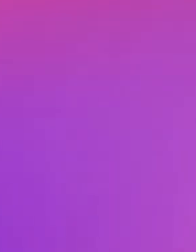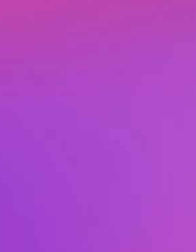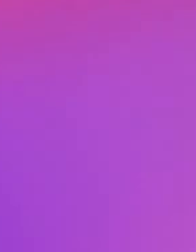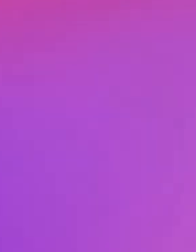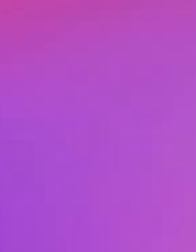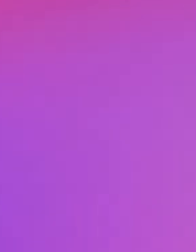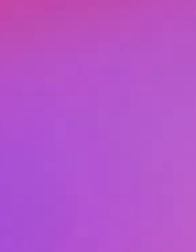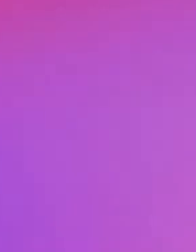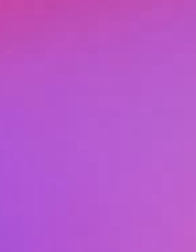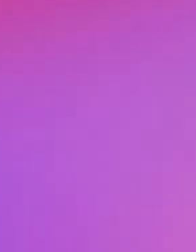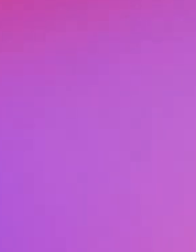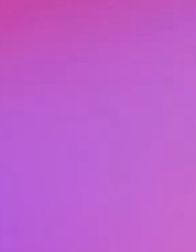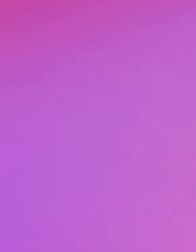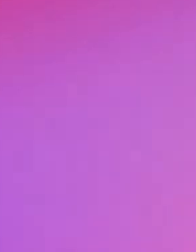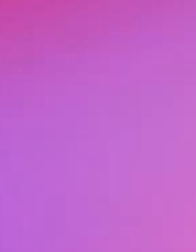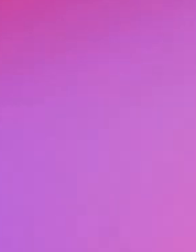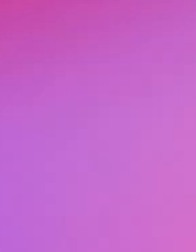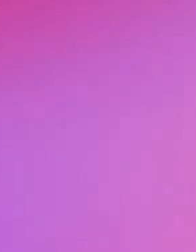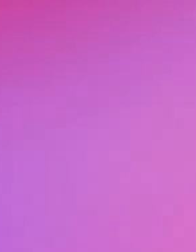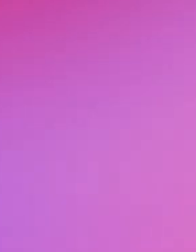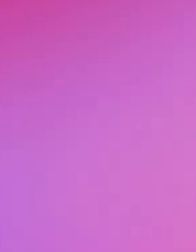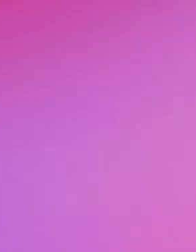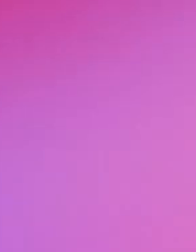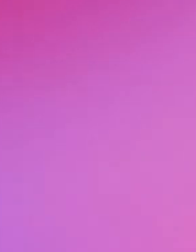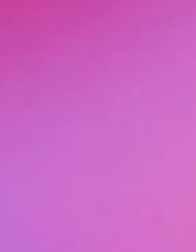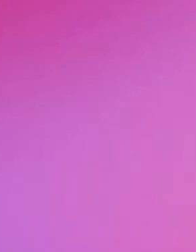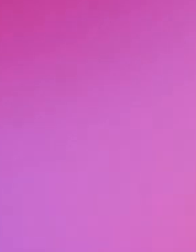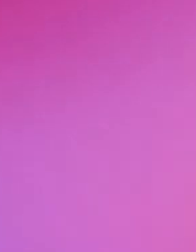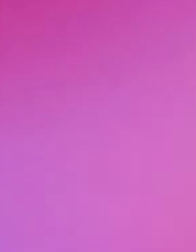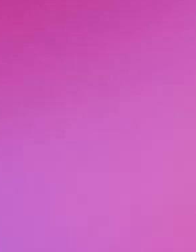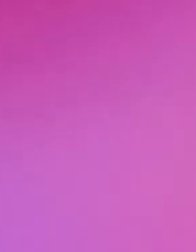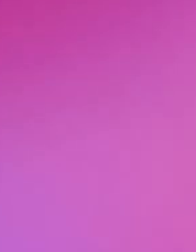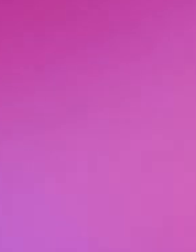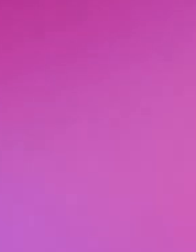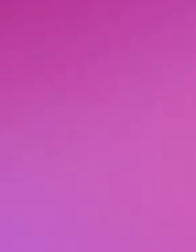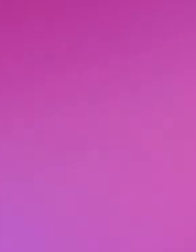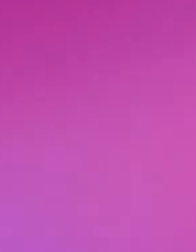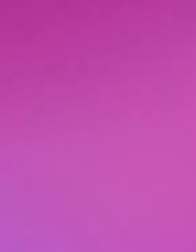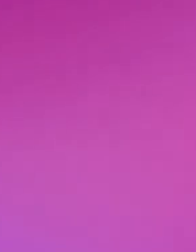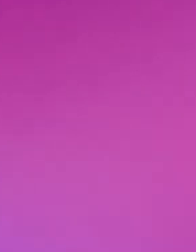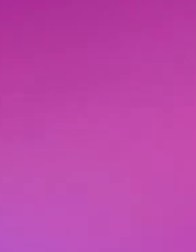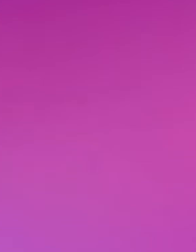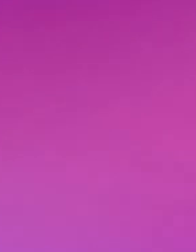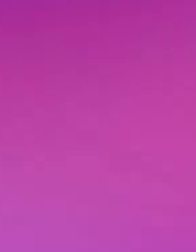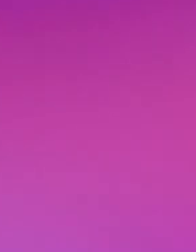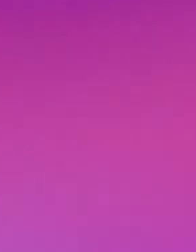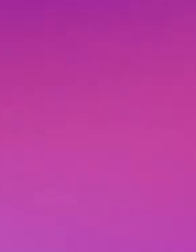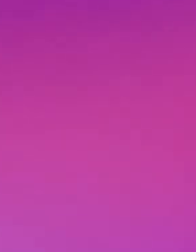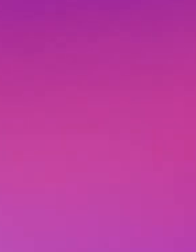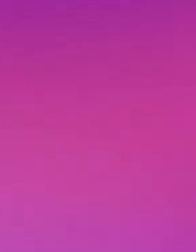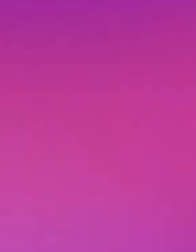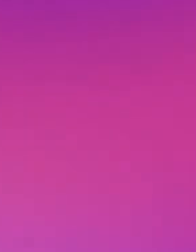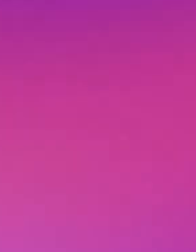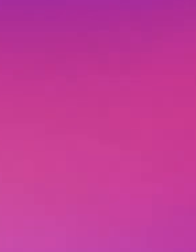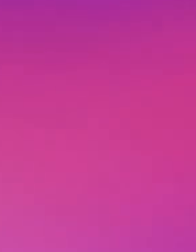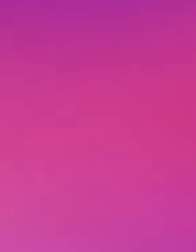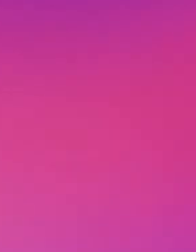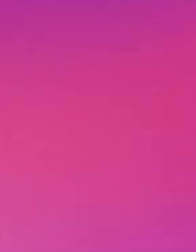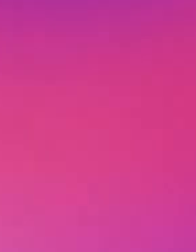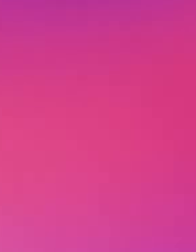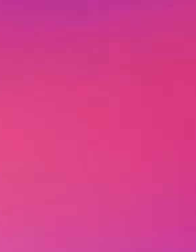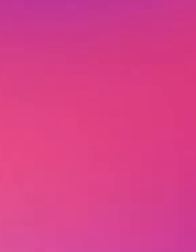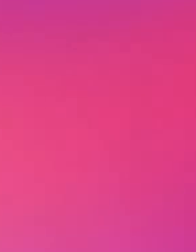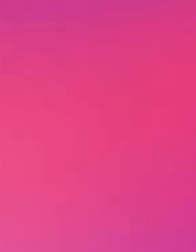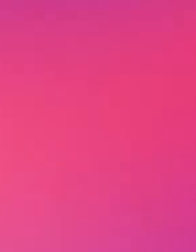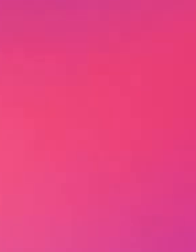Si tienes dudas o necesitas ayuda, llama al Centro de Apoyo Pedagógico a Distancia. El número de teléfono para secundaria